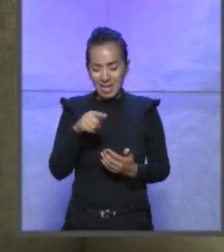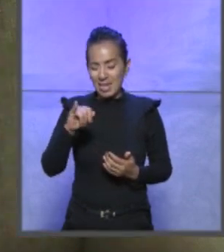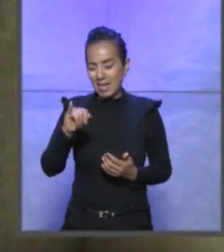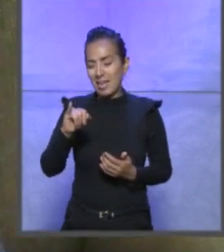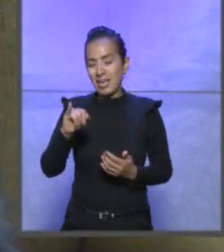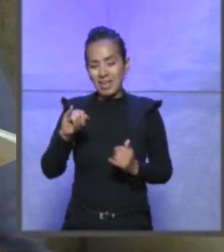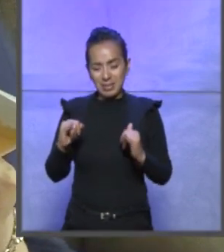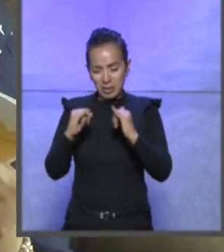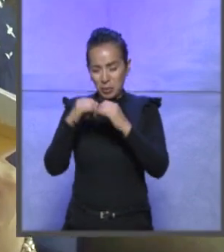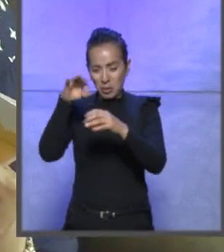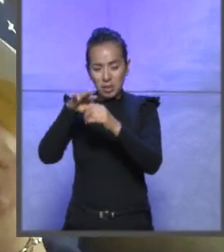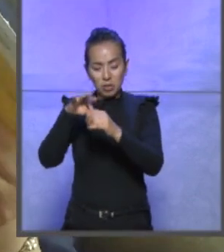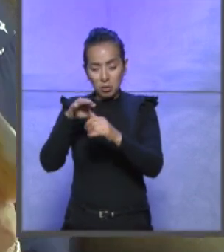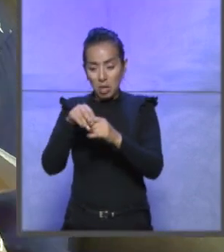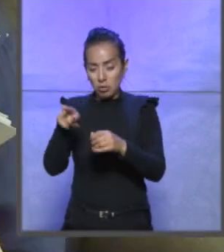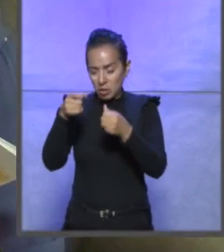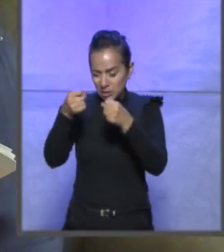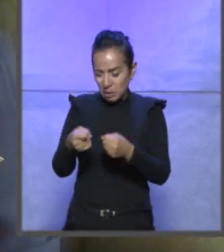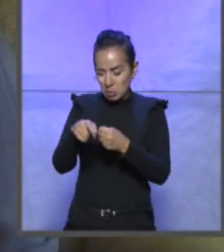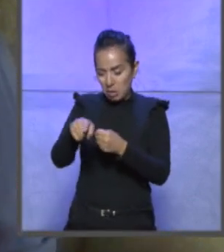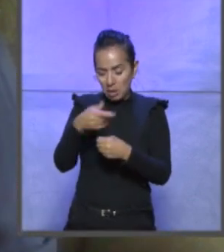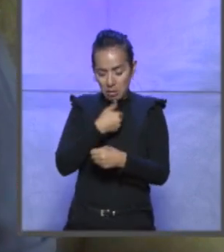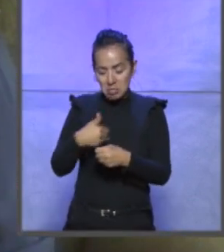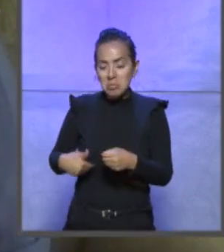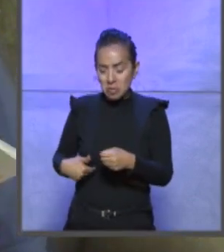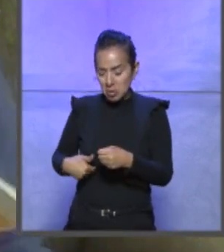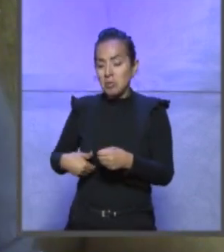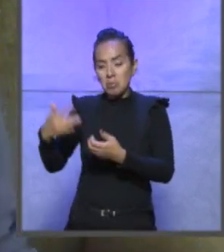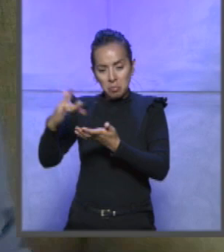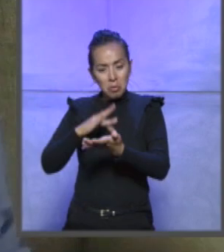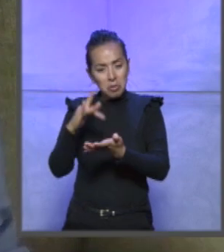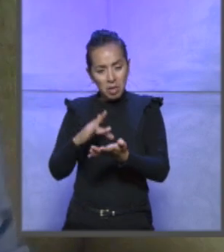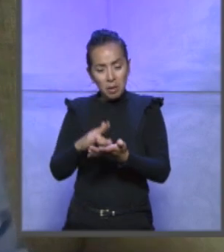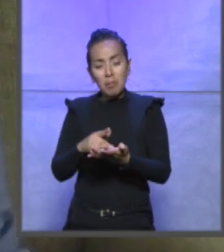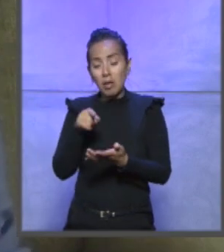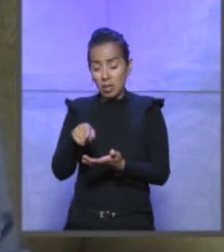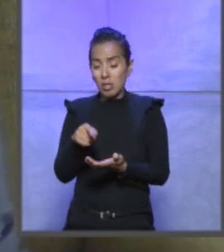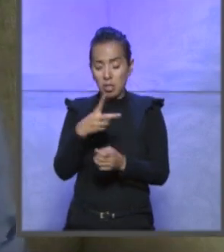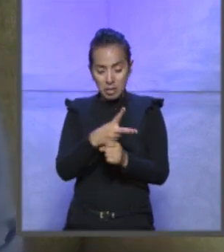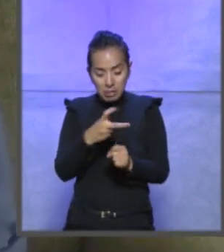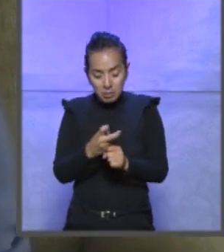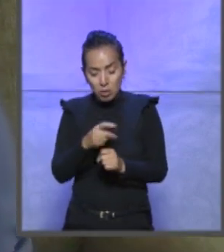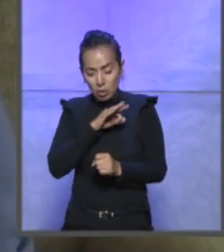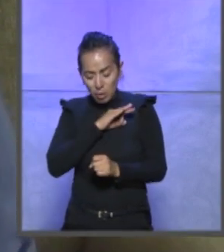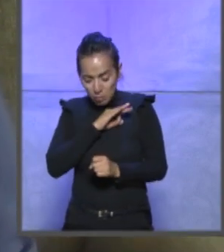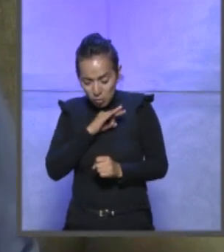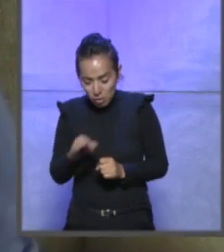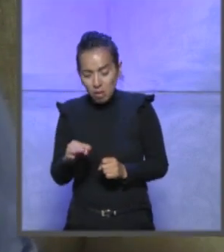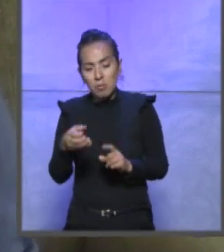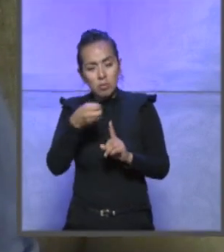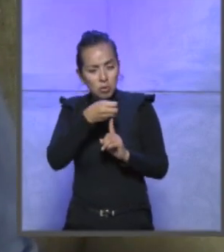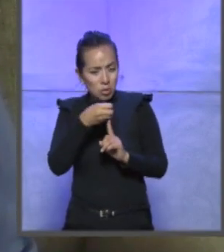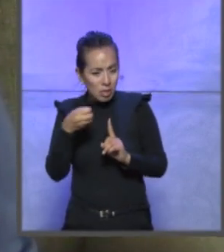el Instituto Electoral, y estoy segura que la presidenta me va a apoyar, que podemos organizar a través de la Red Ciudadana de